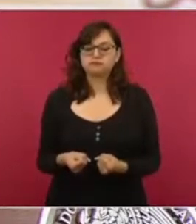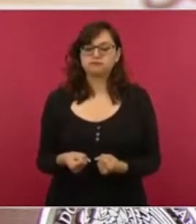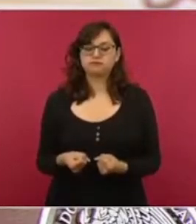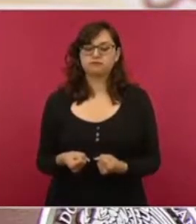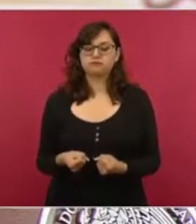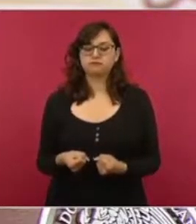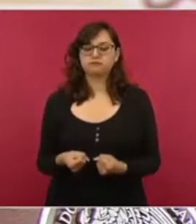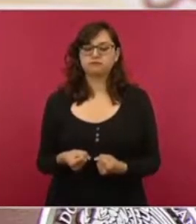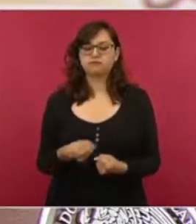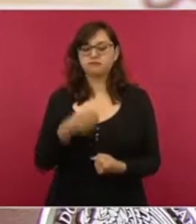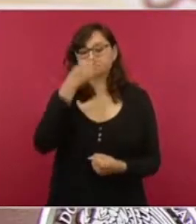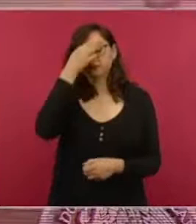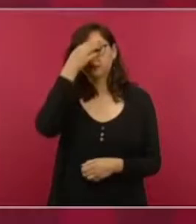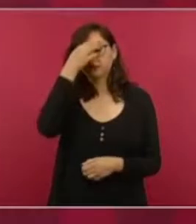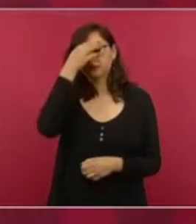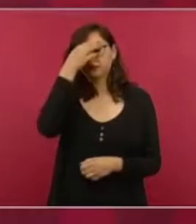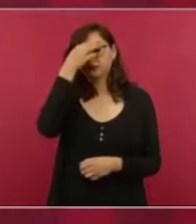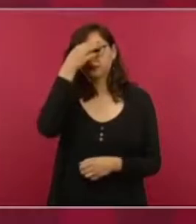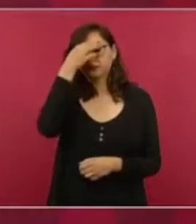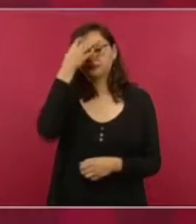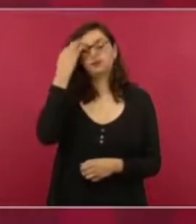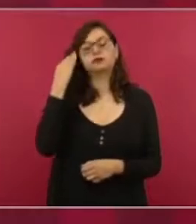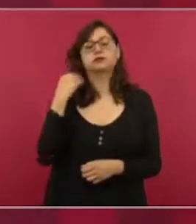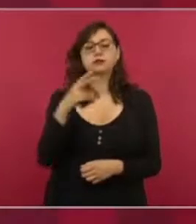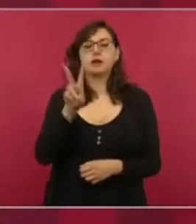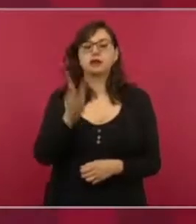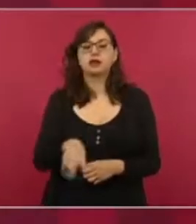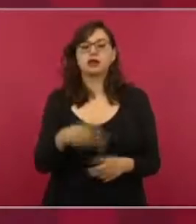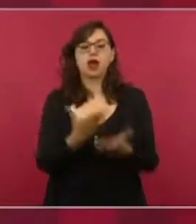Ahora hay más elementos